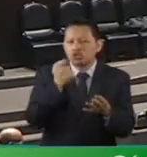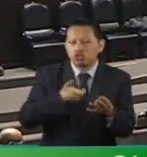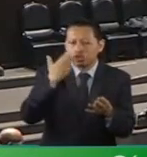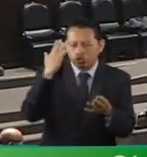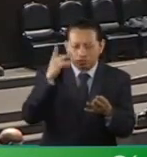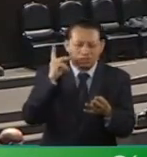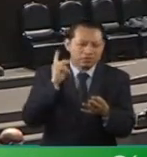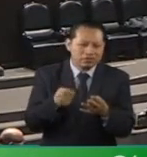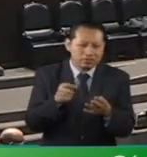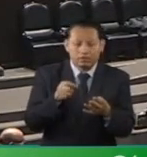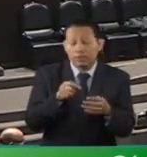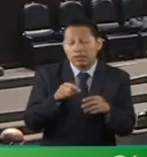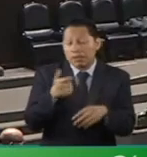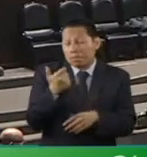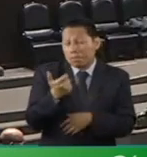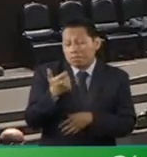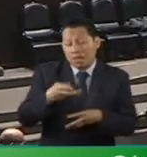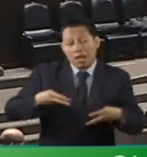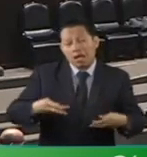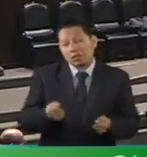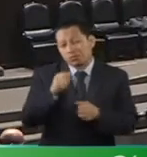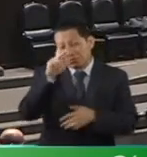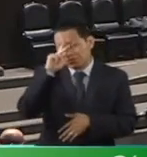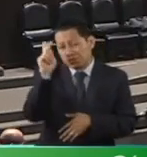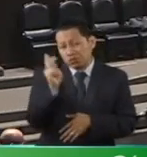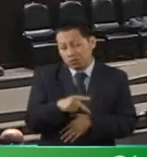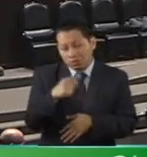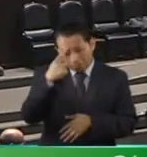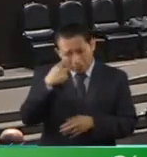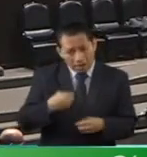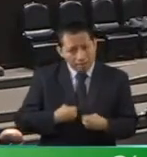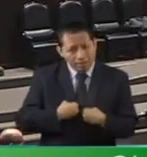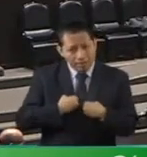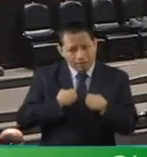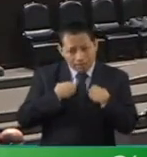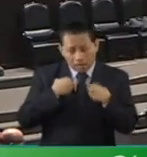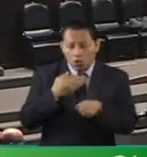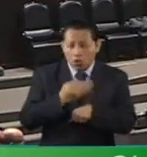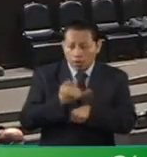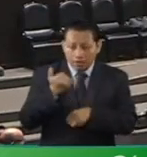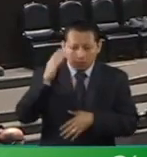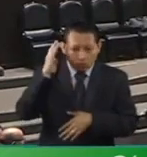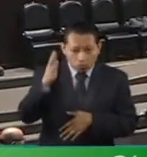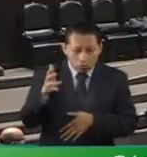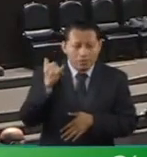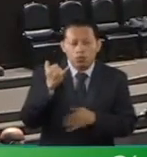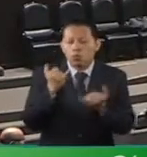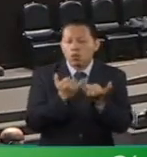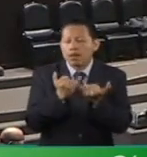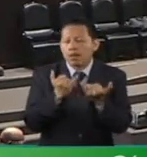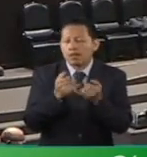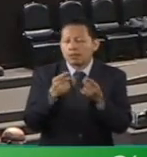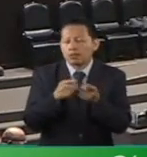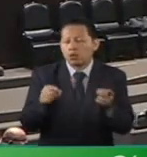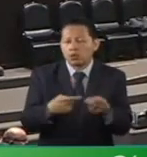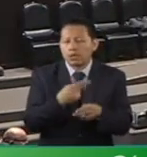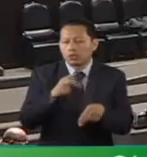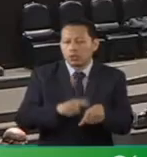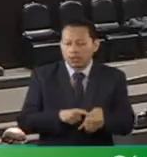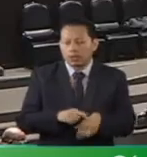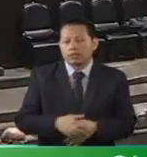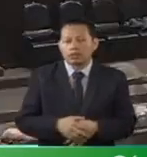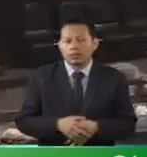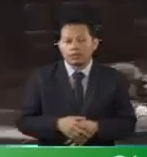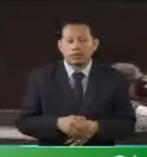incalculable para el país para la calidad de vida de todos hoy y en el futuro y para el desarrollo nacional